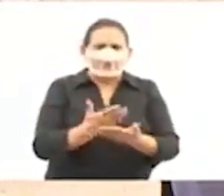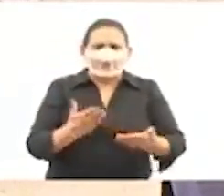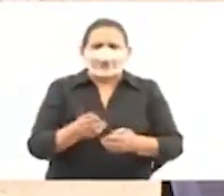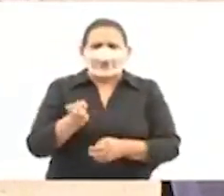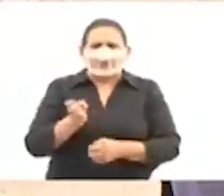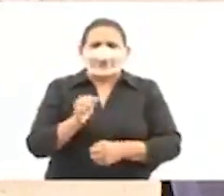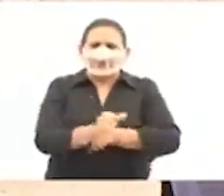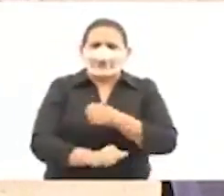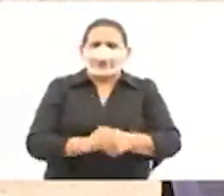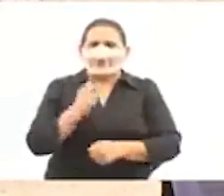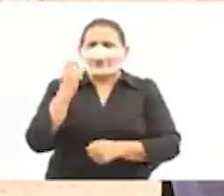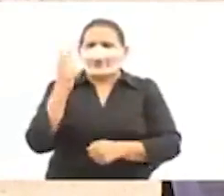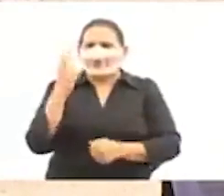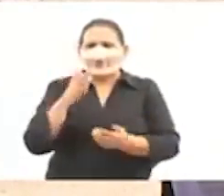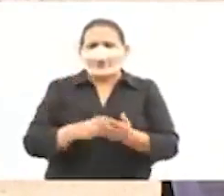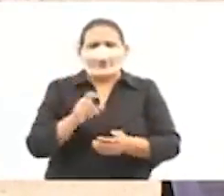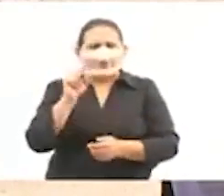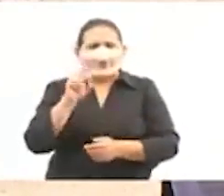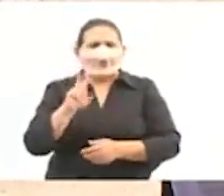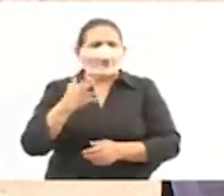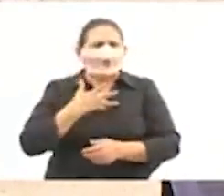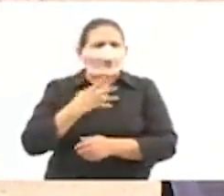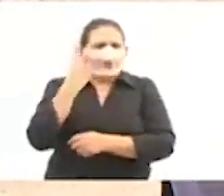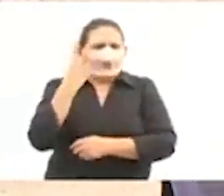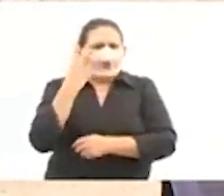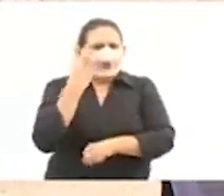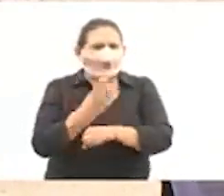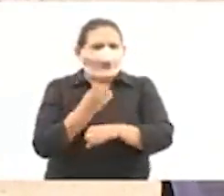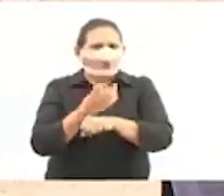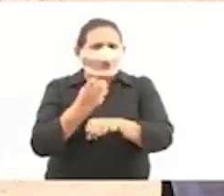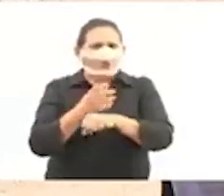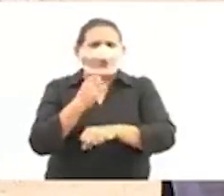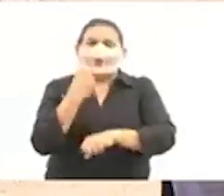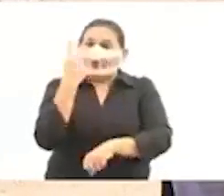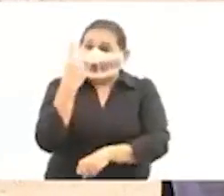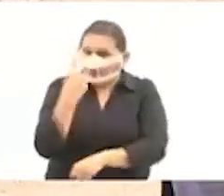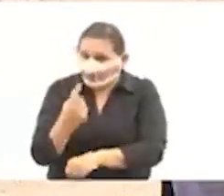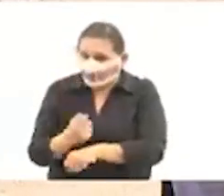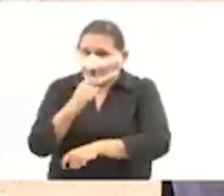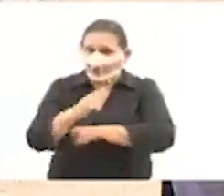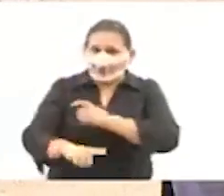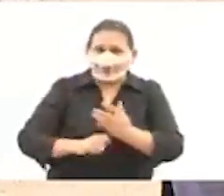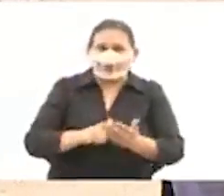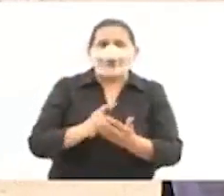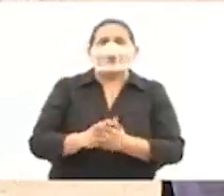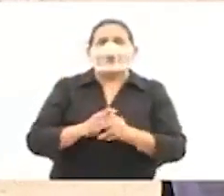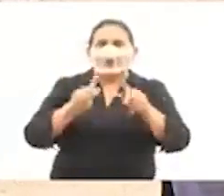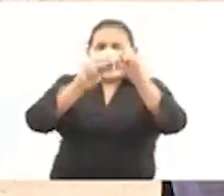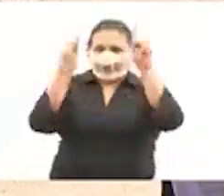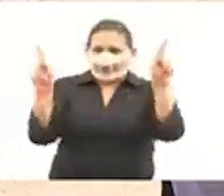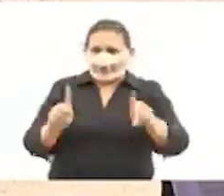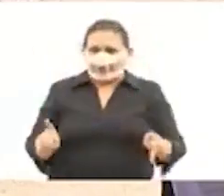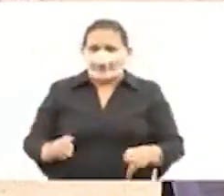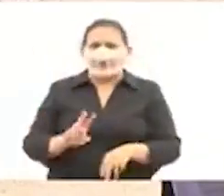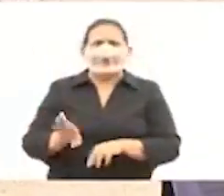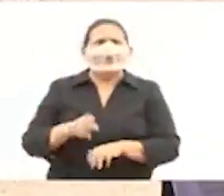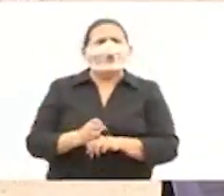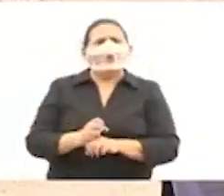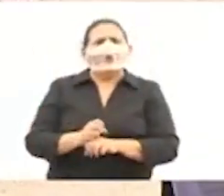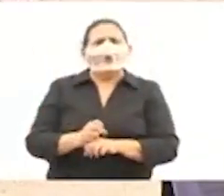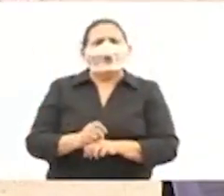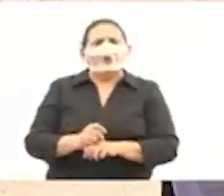2020 ocupamos por cuarto año consecutivo el primer lugar en el índice de paz lo que nos ubica como el estado más